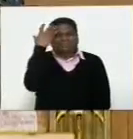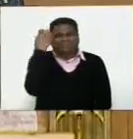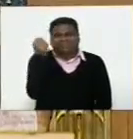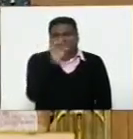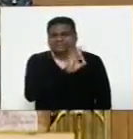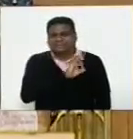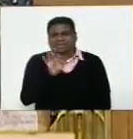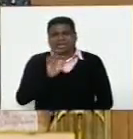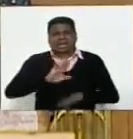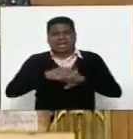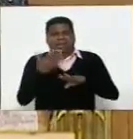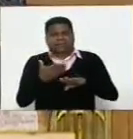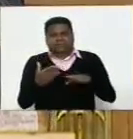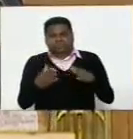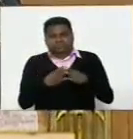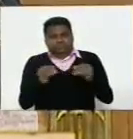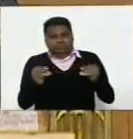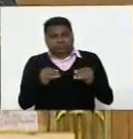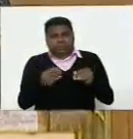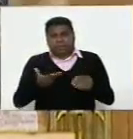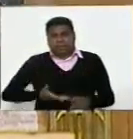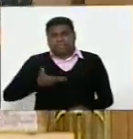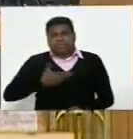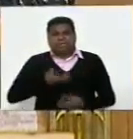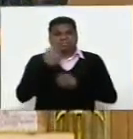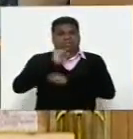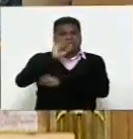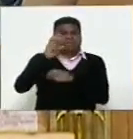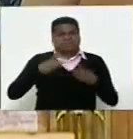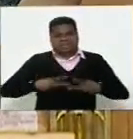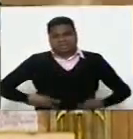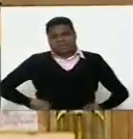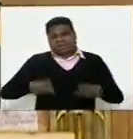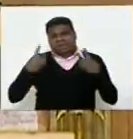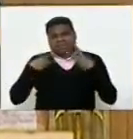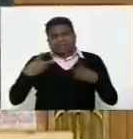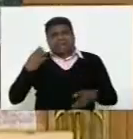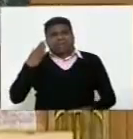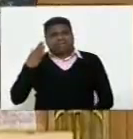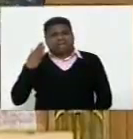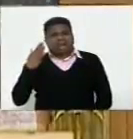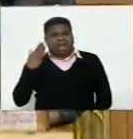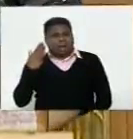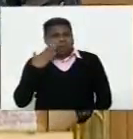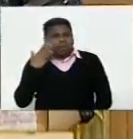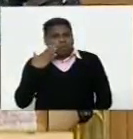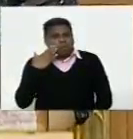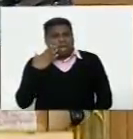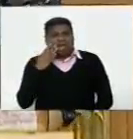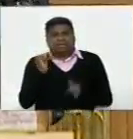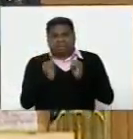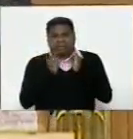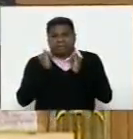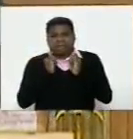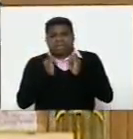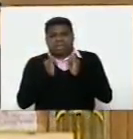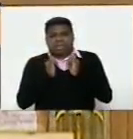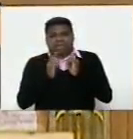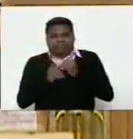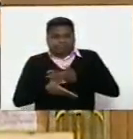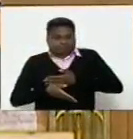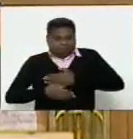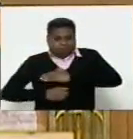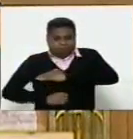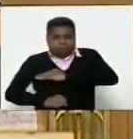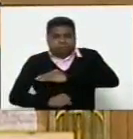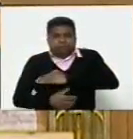la importancia de defender la vida de la madre, del niño y de la niña que van a ser la vida